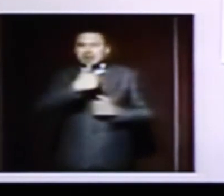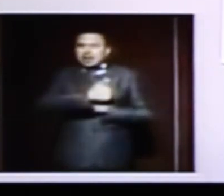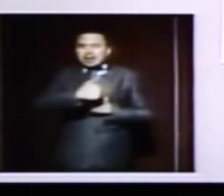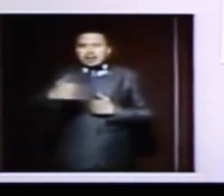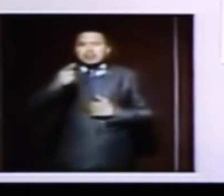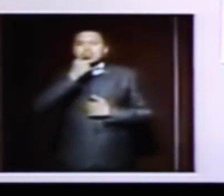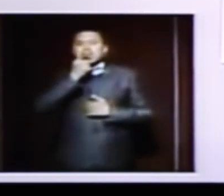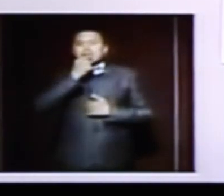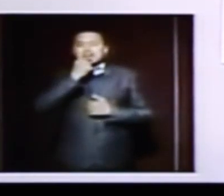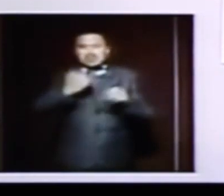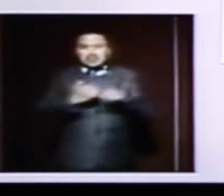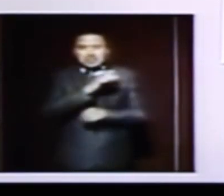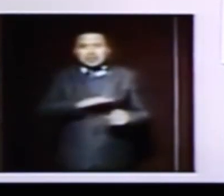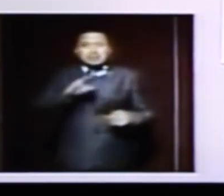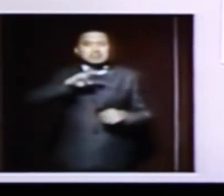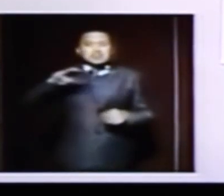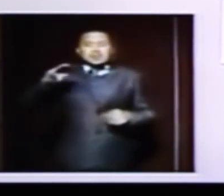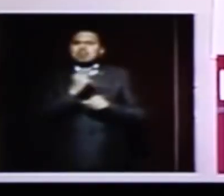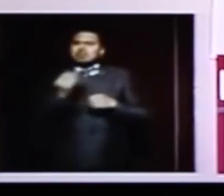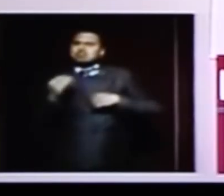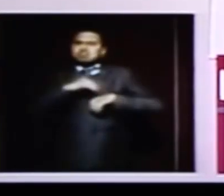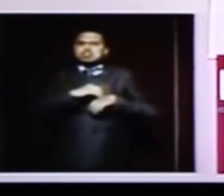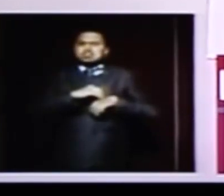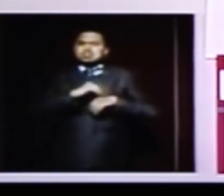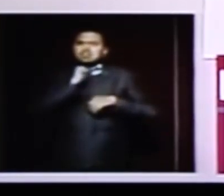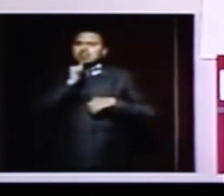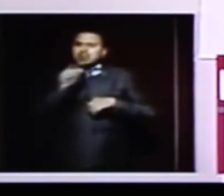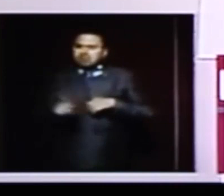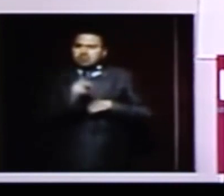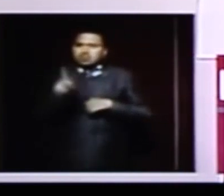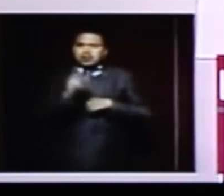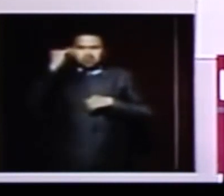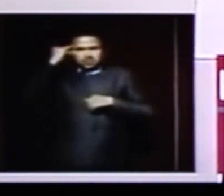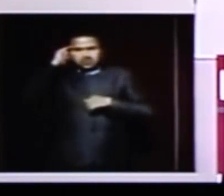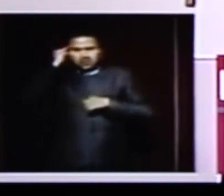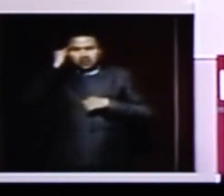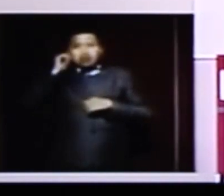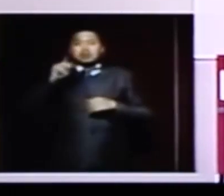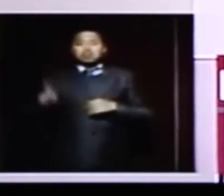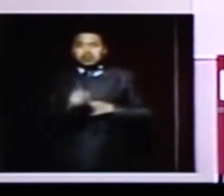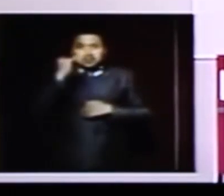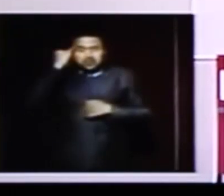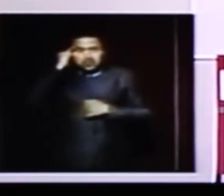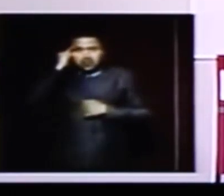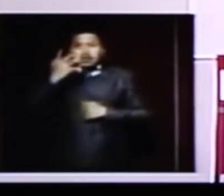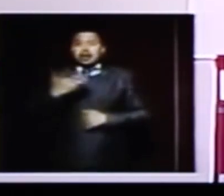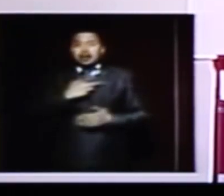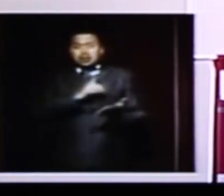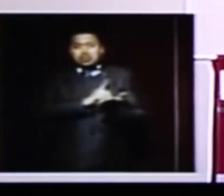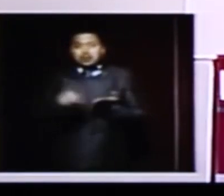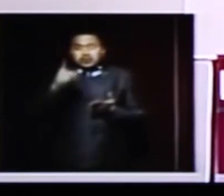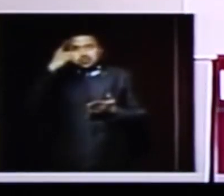este estado va a ser responsabilidad mía los pueblos indígenas tienen derecho a vivir en las mejores